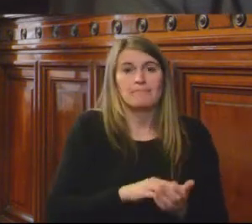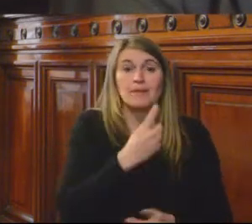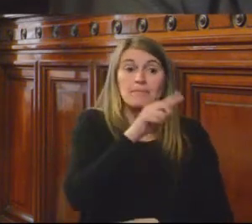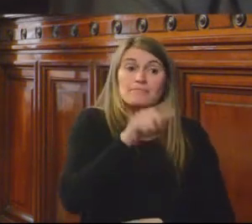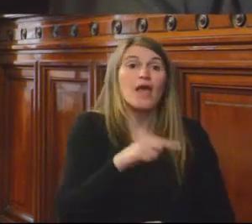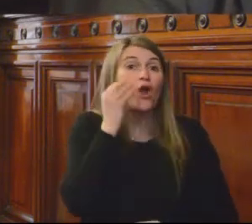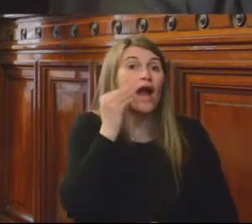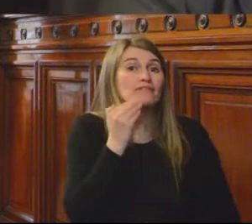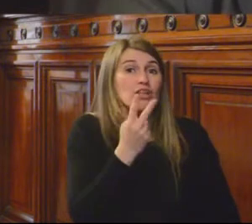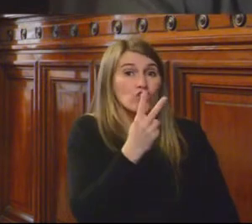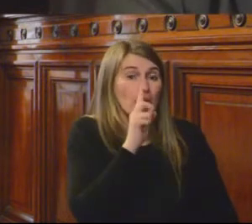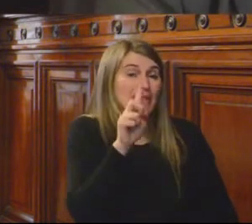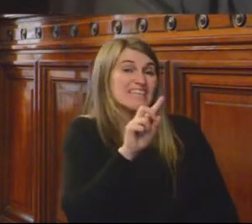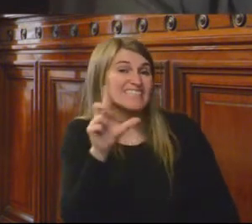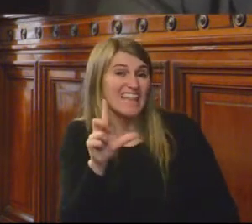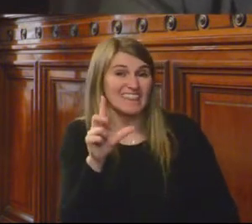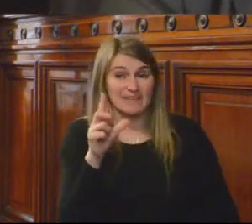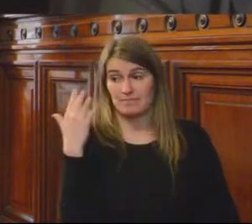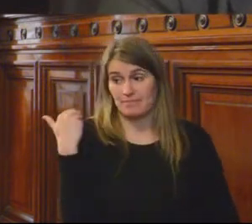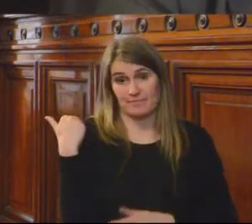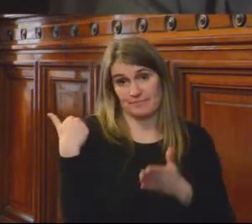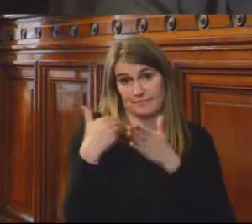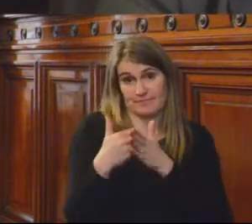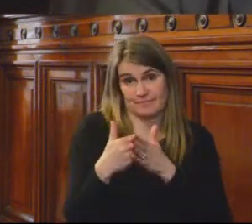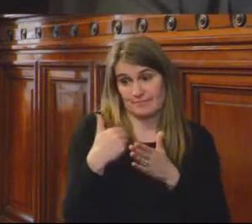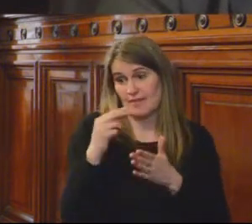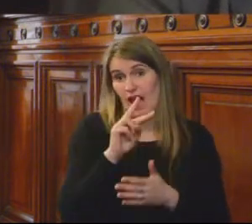abril de 2017 hasta el 23 de octubre de 2017,